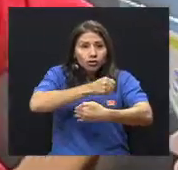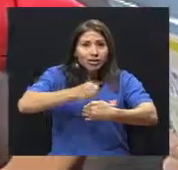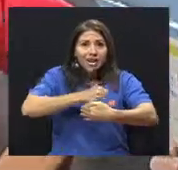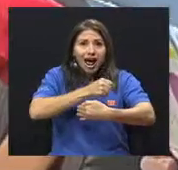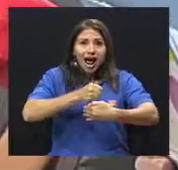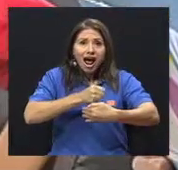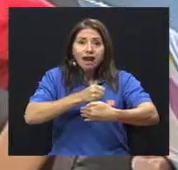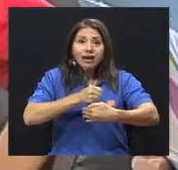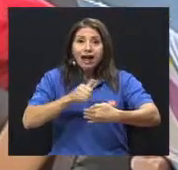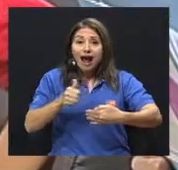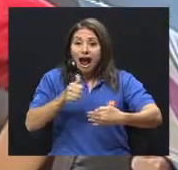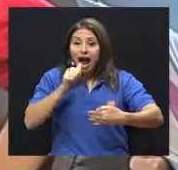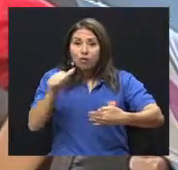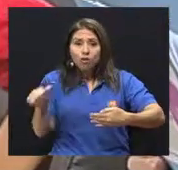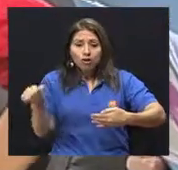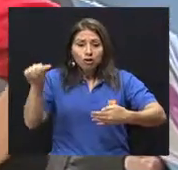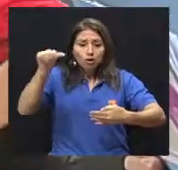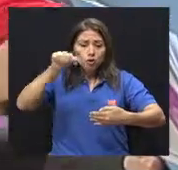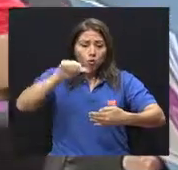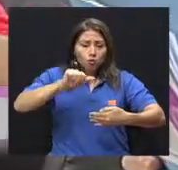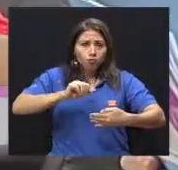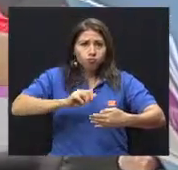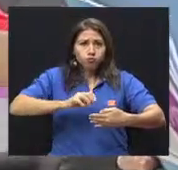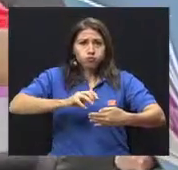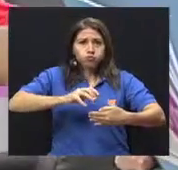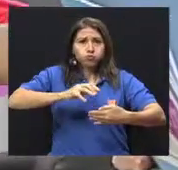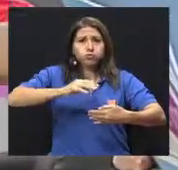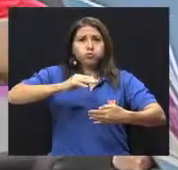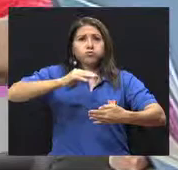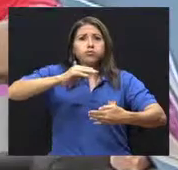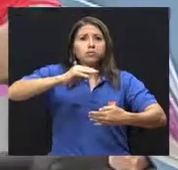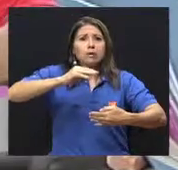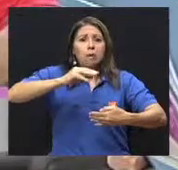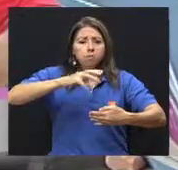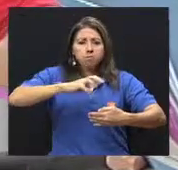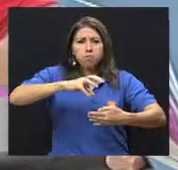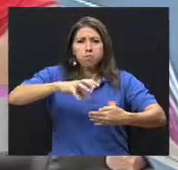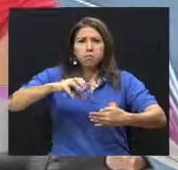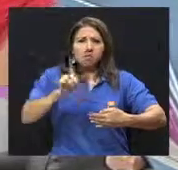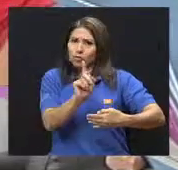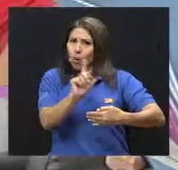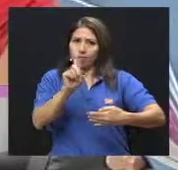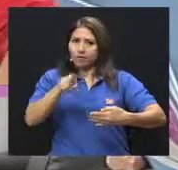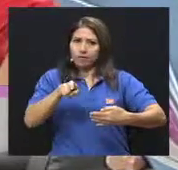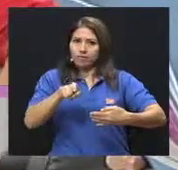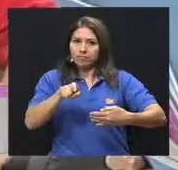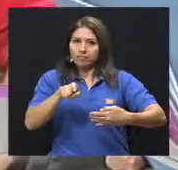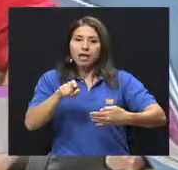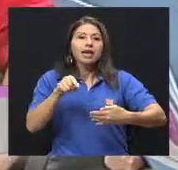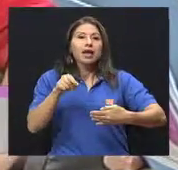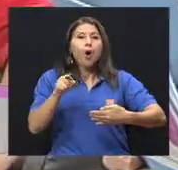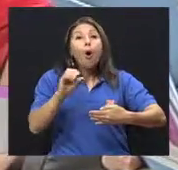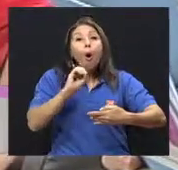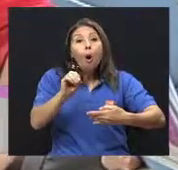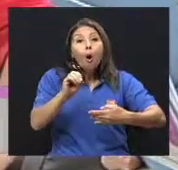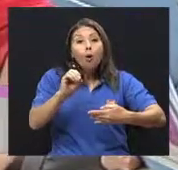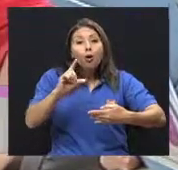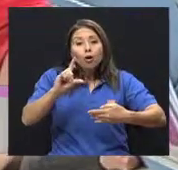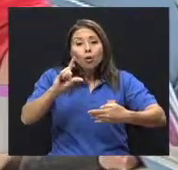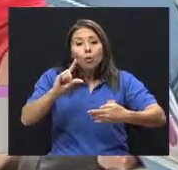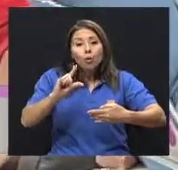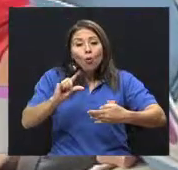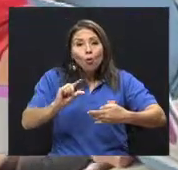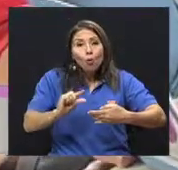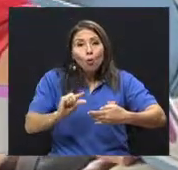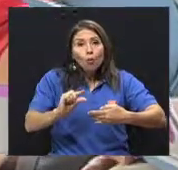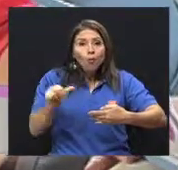ponerle mucha agua, porque se ponen pelotas, ¿sí?, y se pone crudo, y no ponerle poca agua